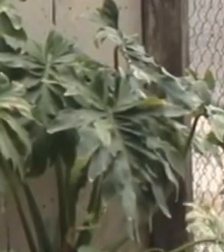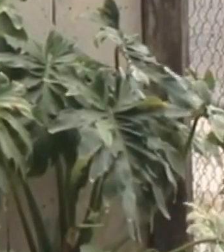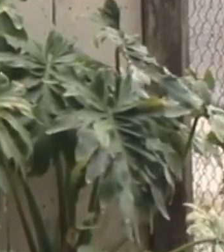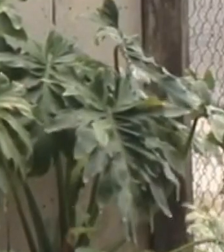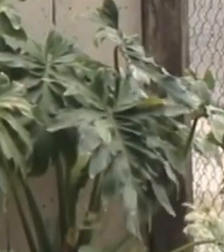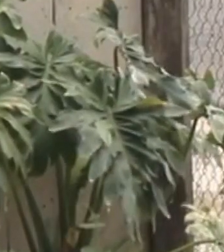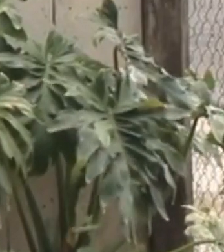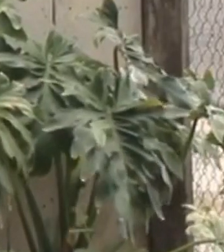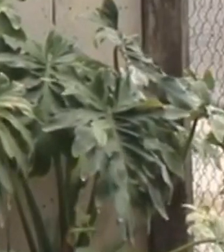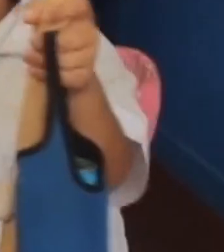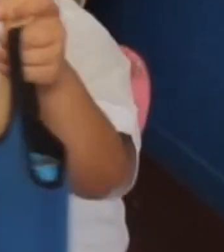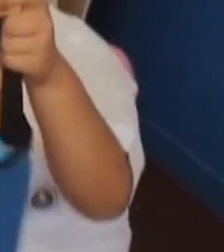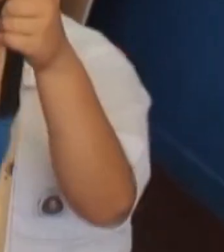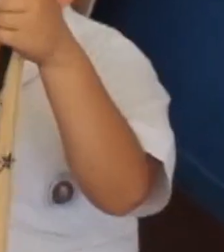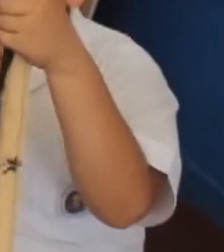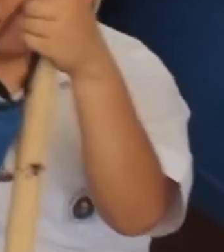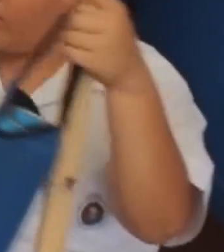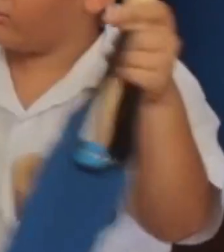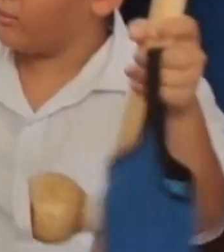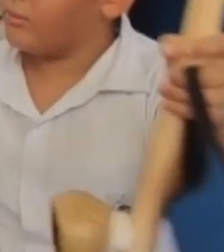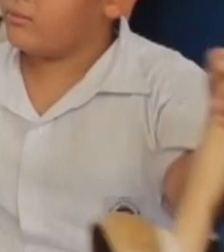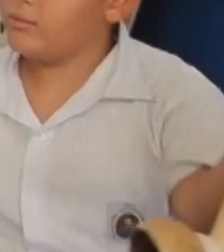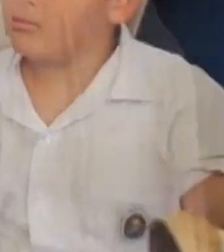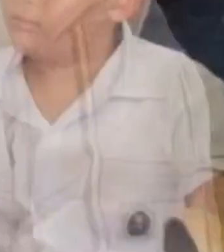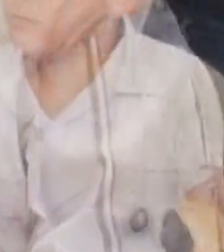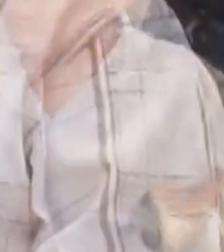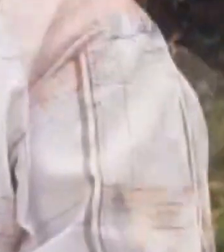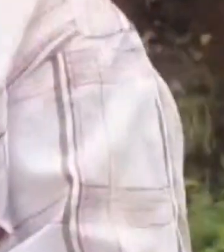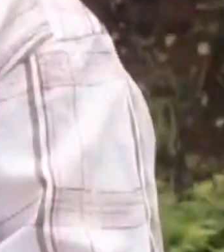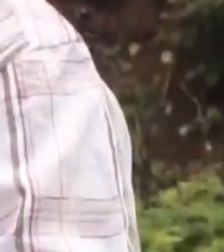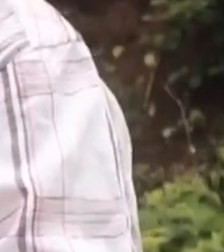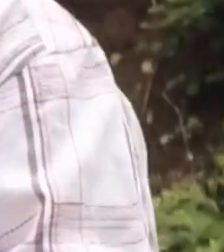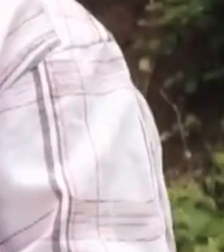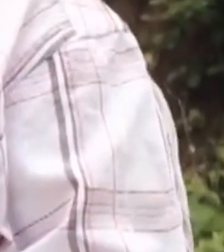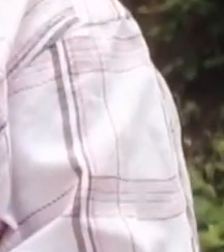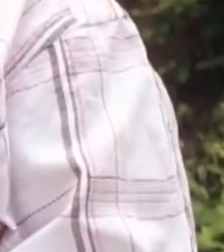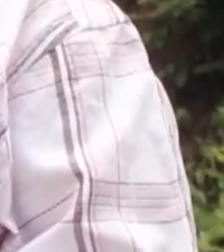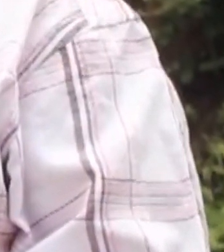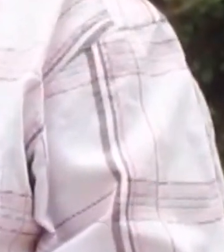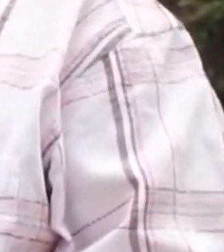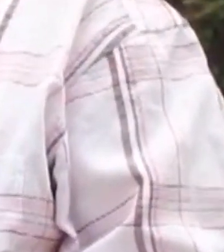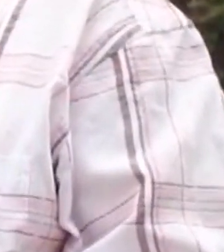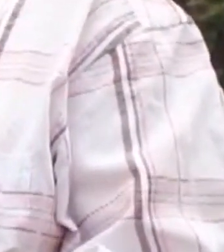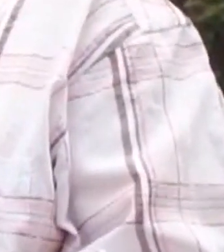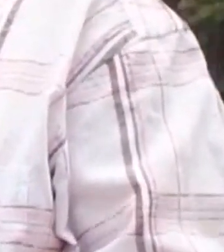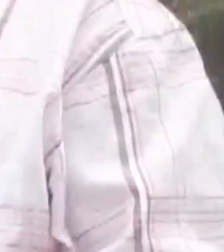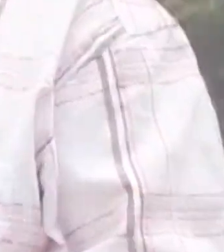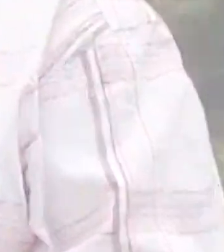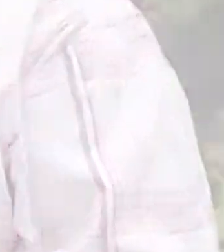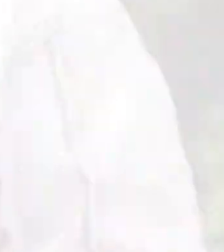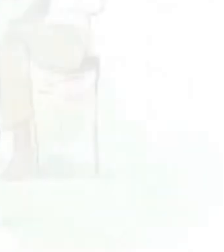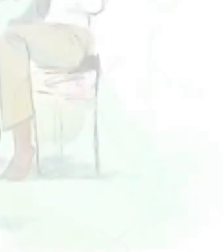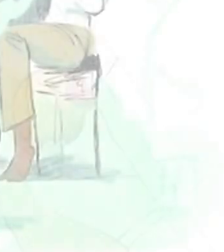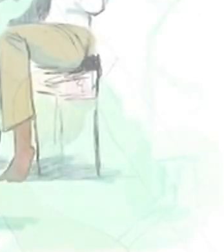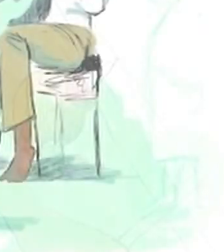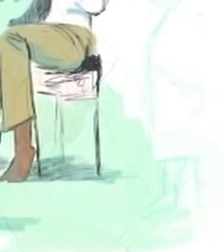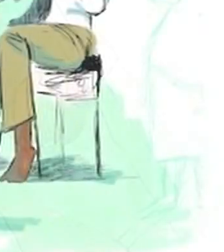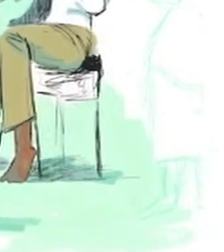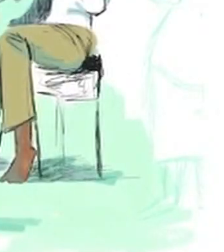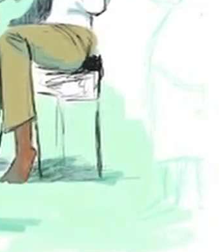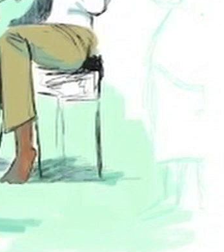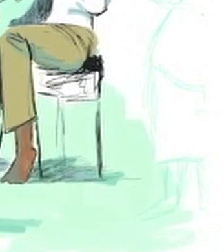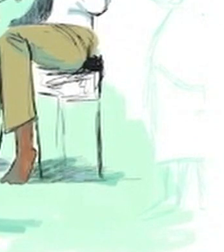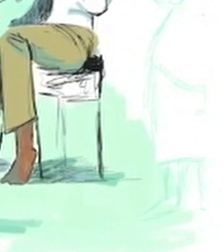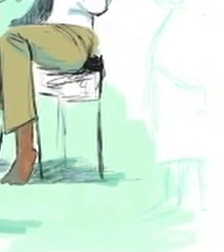En la zona se habla así de Liberia, Pagaces y Guardia, En las haciendas los bailes eran con quijongo y carraca. El 10